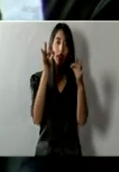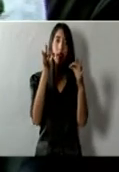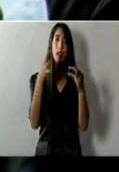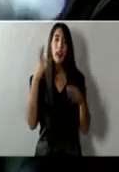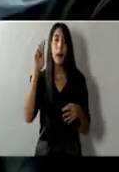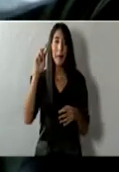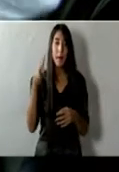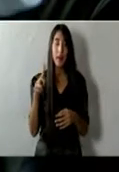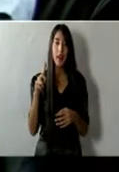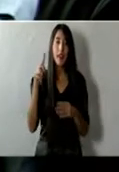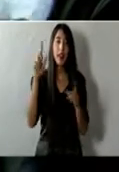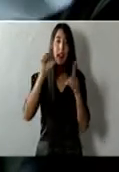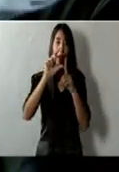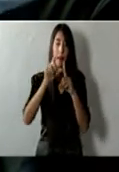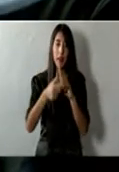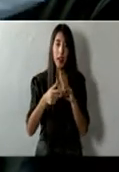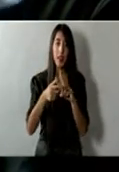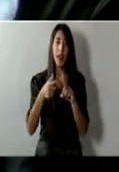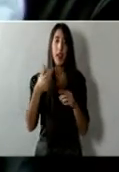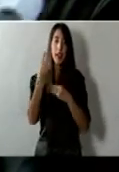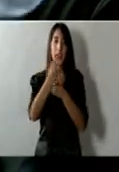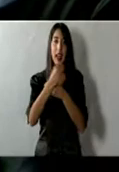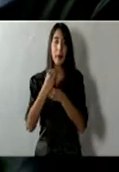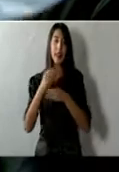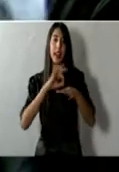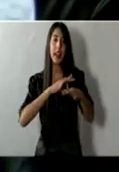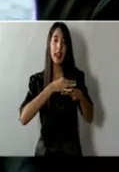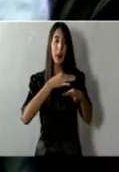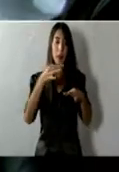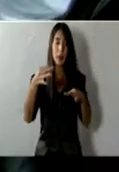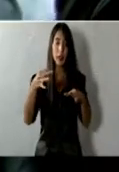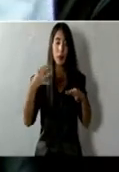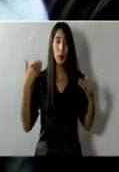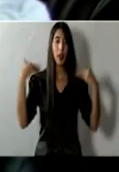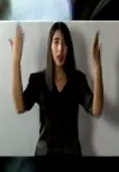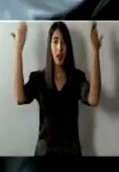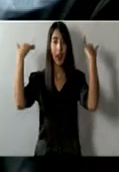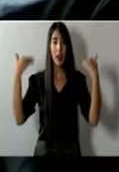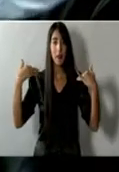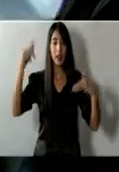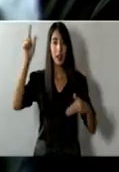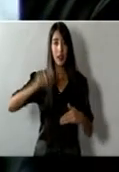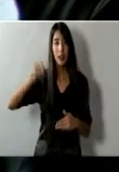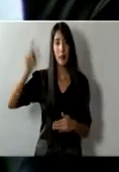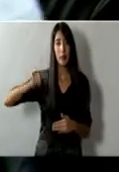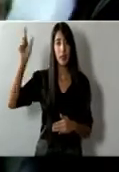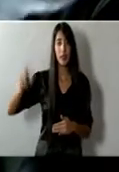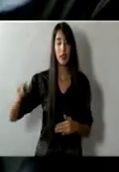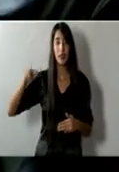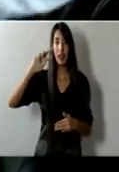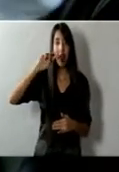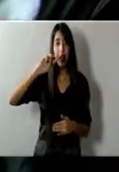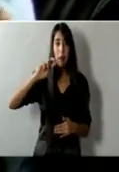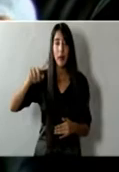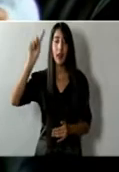del cielo, esa palabra que alimenta el espíritu y el alma de la vida de las personas, ese pan que va nutriendo, que